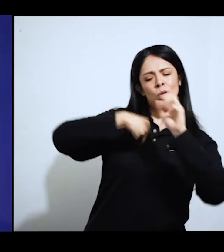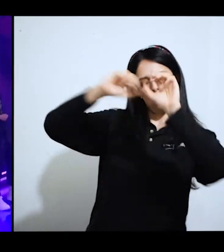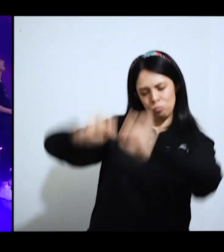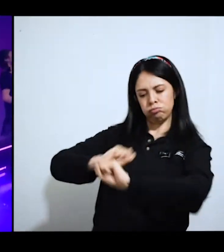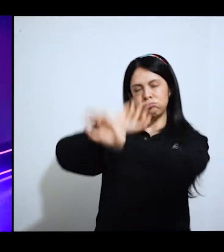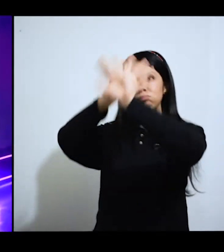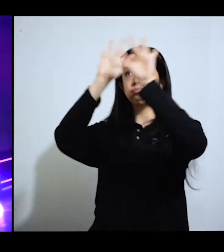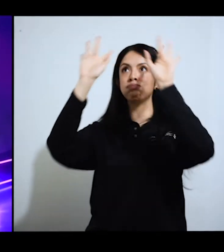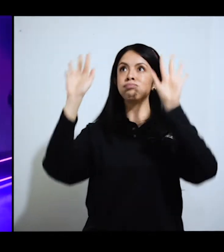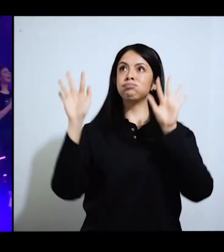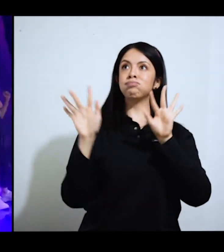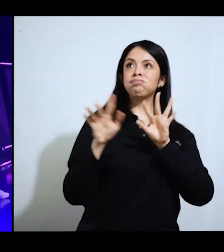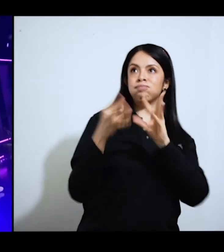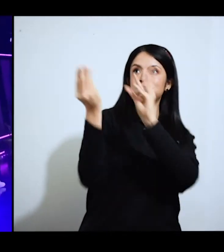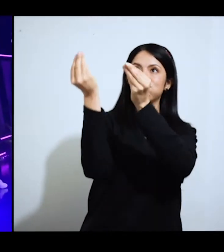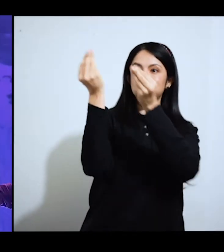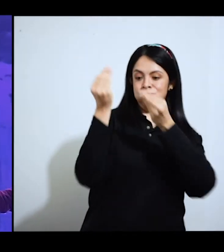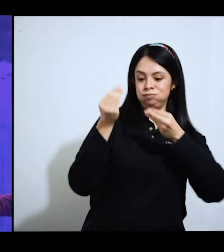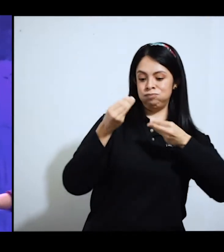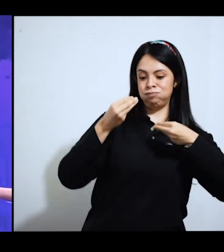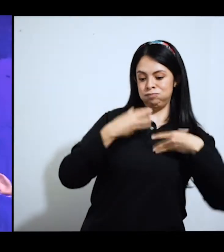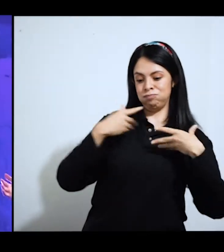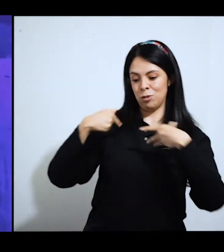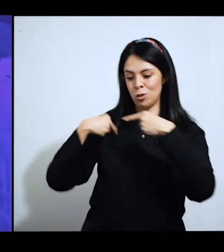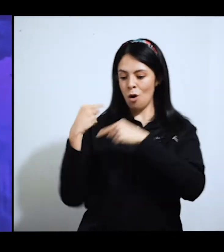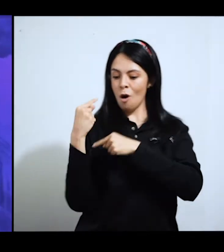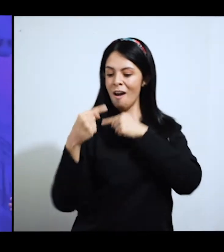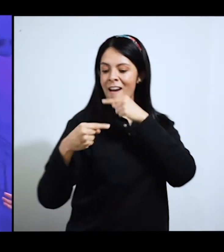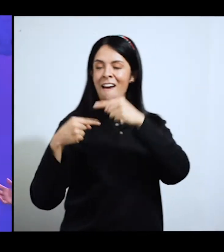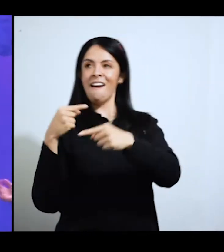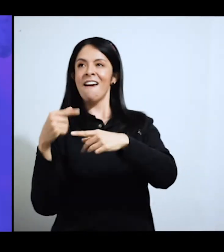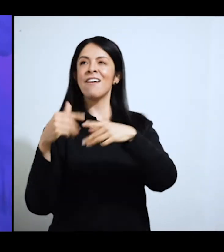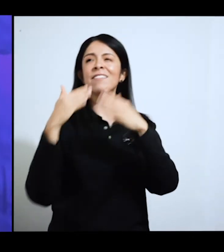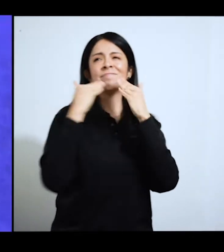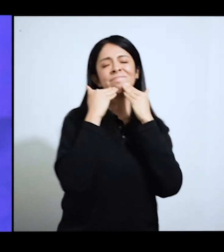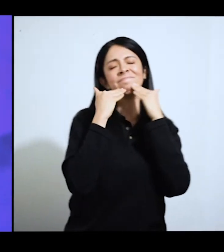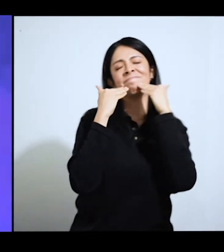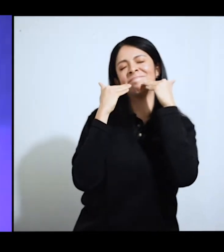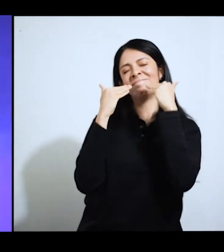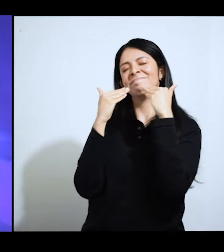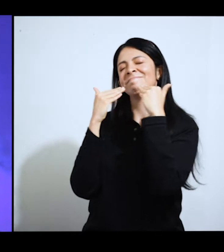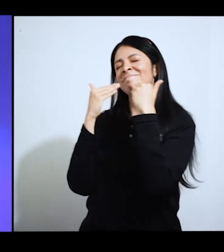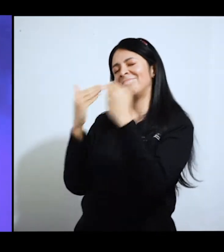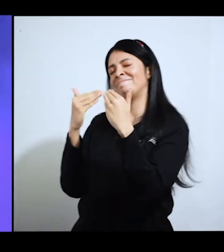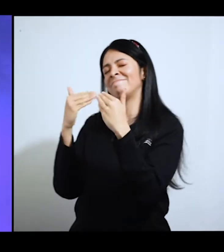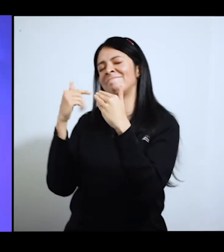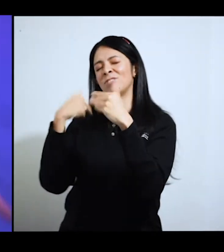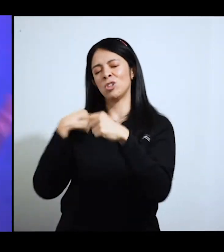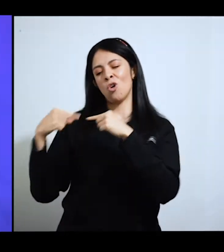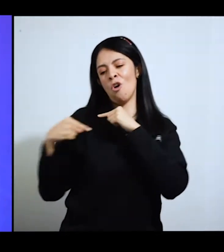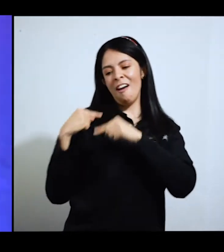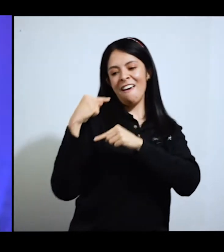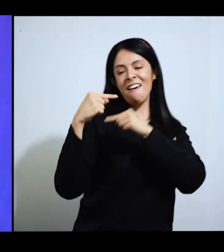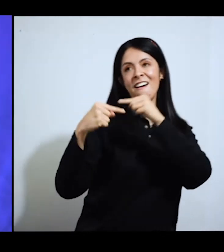transformó. De tu gloria, Dios, heredero soy. A bailar, disfrútenlo.